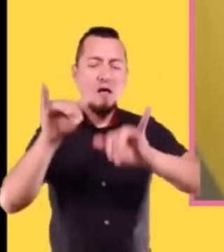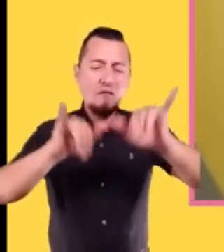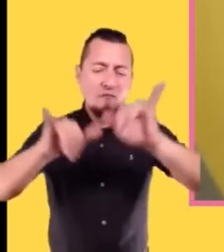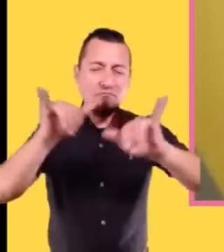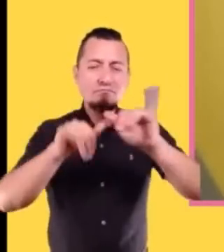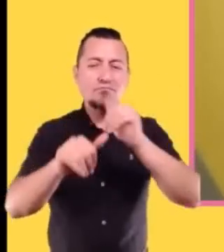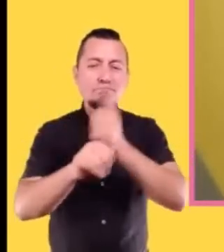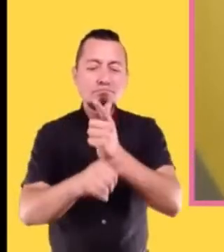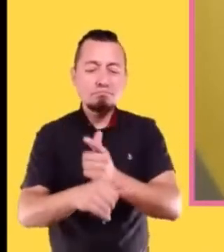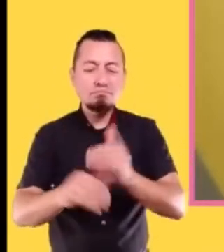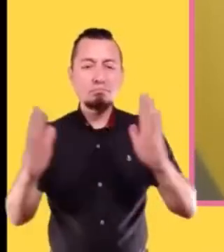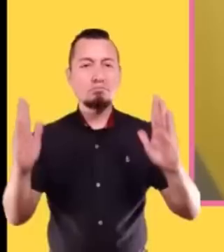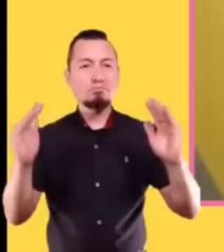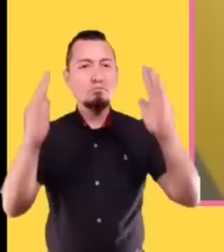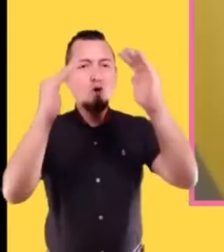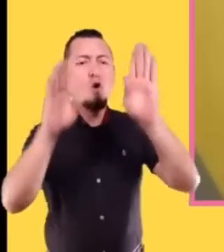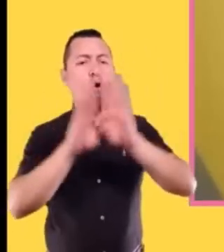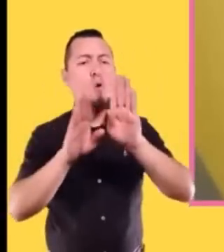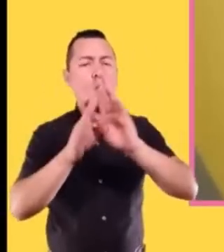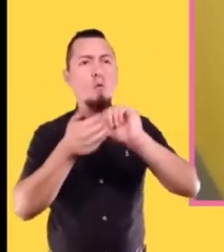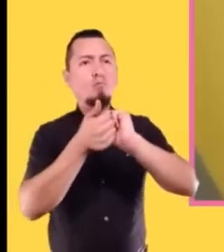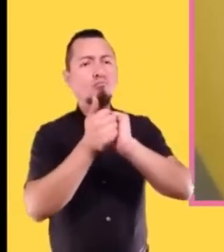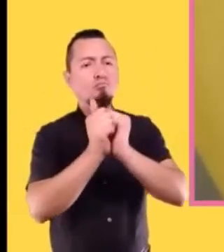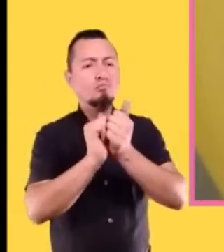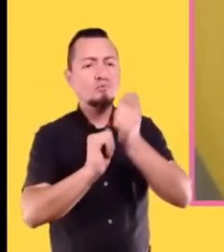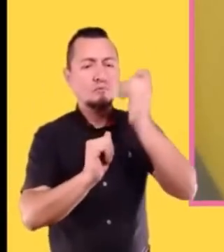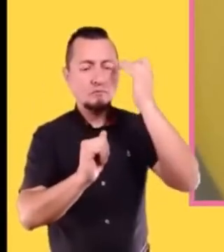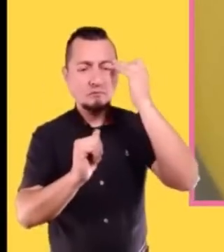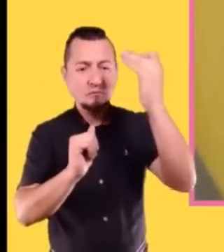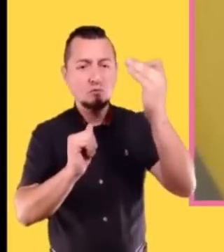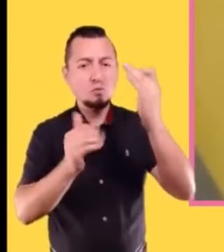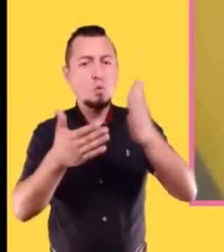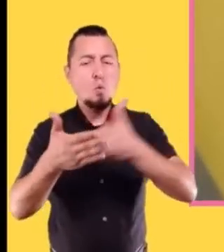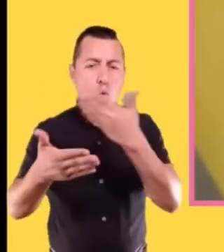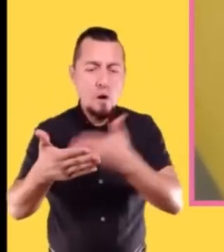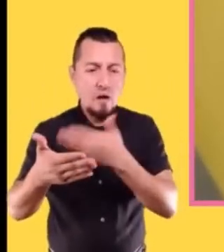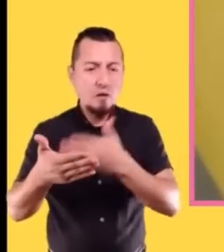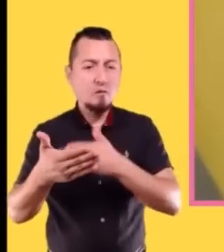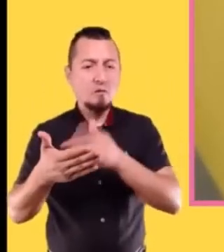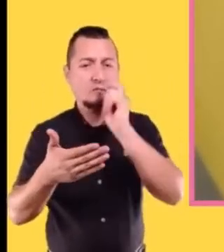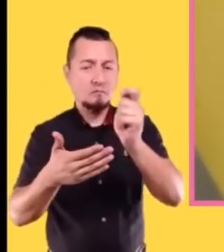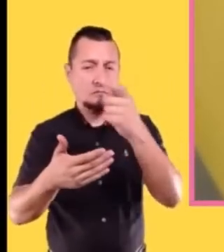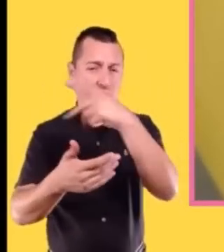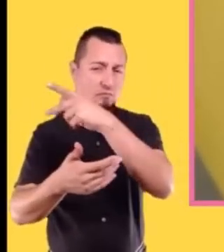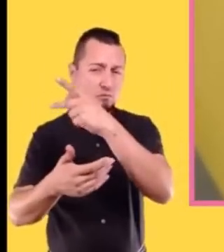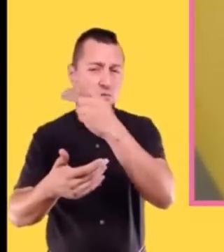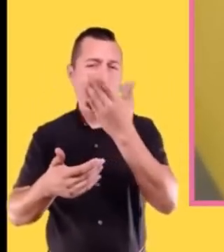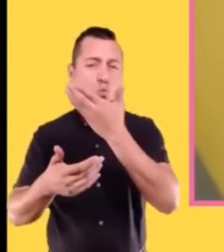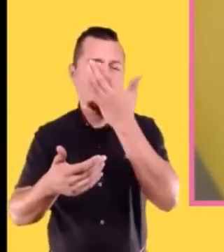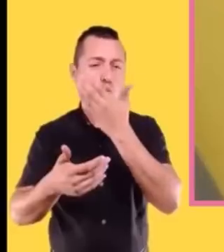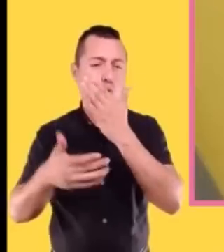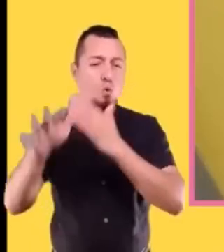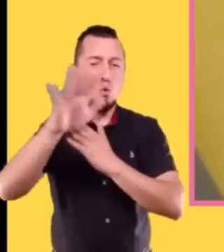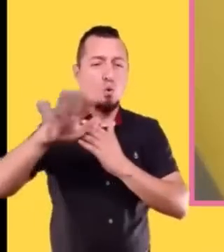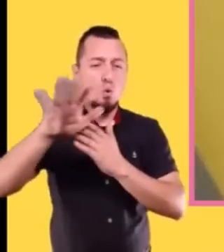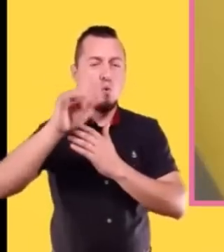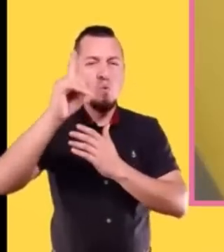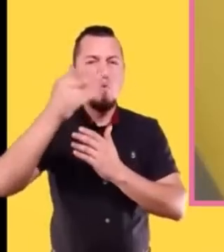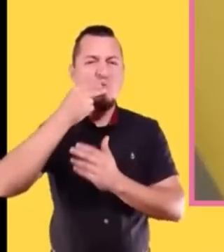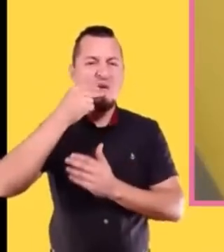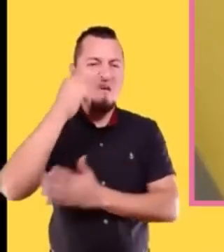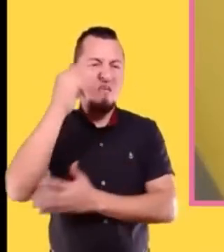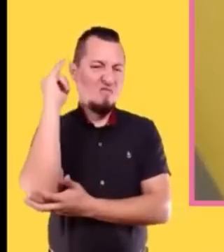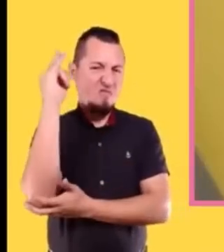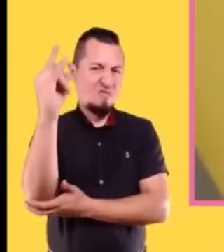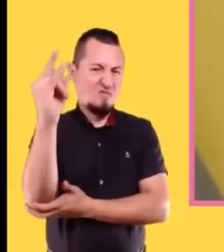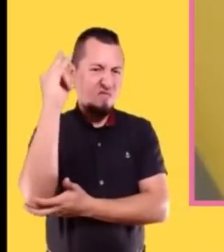las cordilleras. Es un cuento del norte del país que hace alusión a un gigante al que se le revientan los